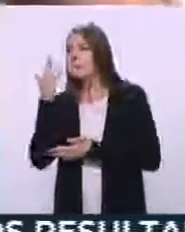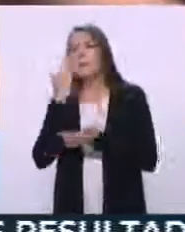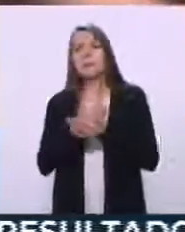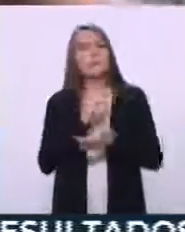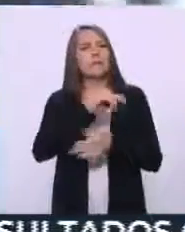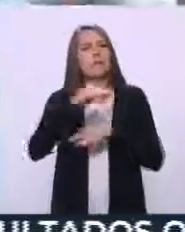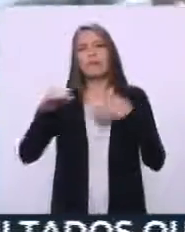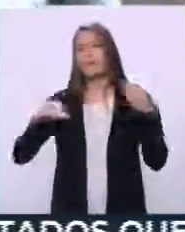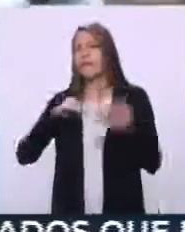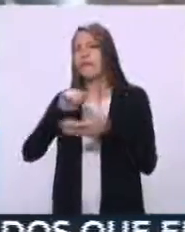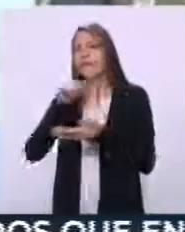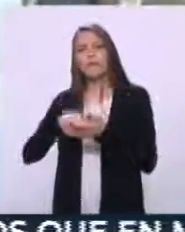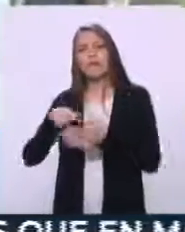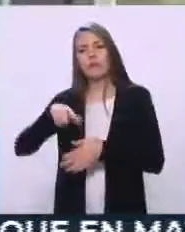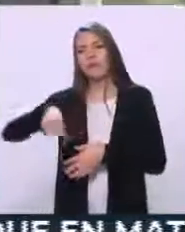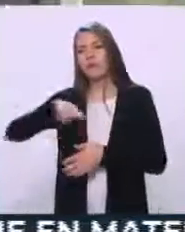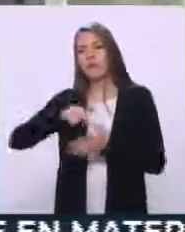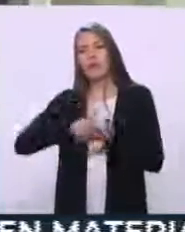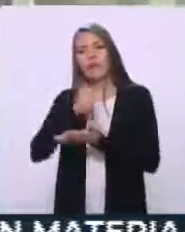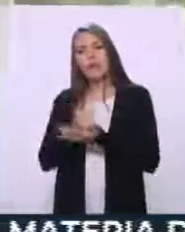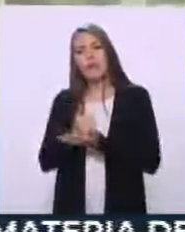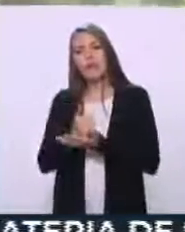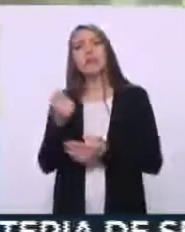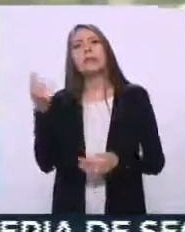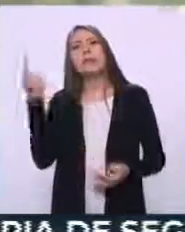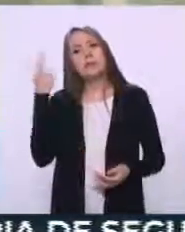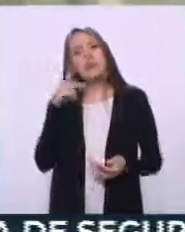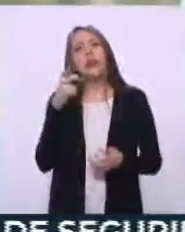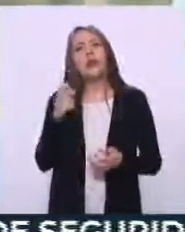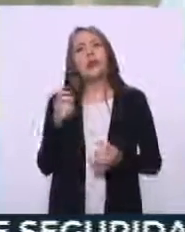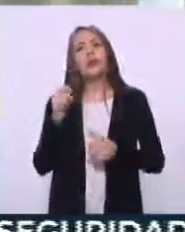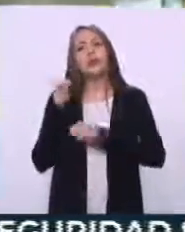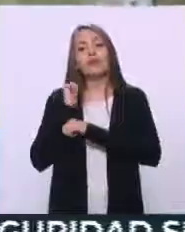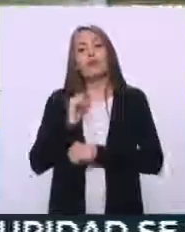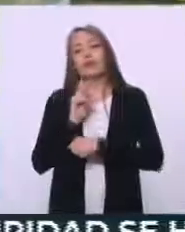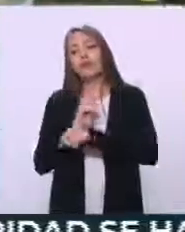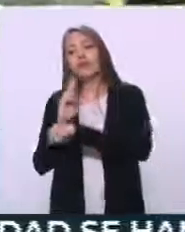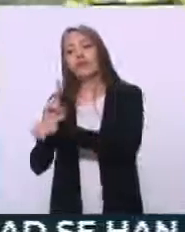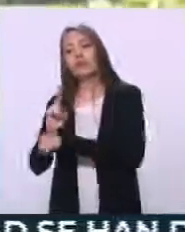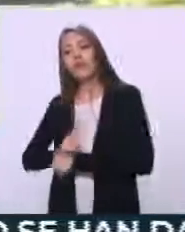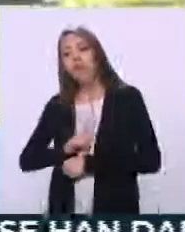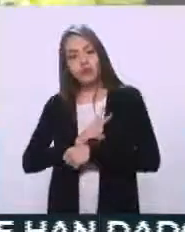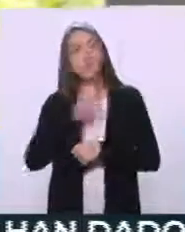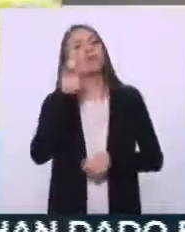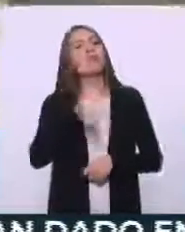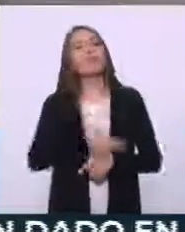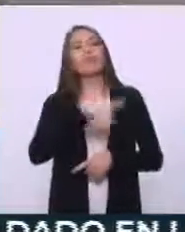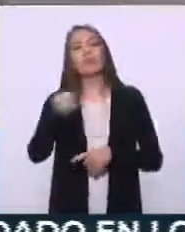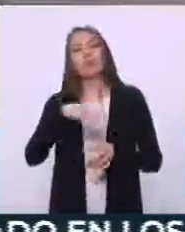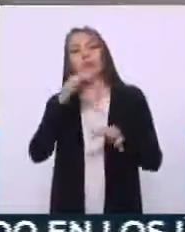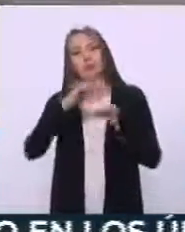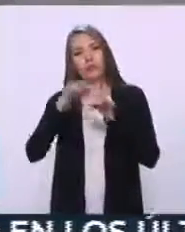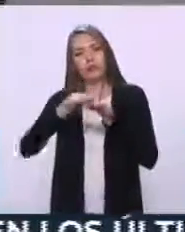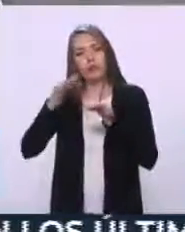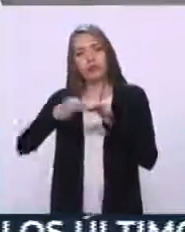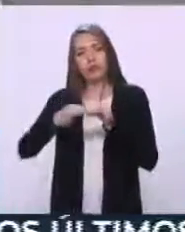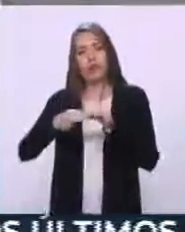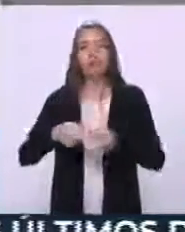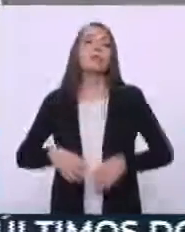los establecimientos de la ciudad para justamente monitorear que se estén cumpliendo estas medidas. Y además, este es un programa